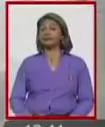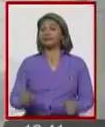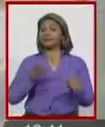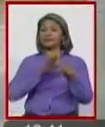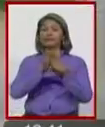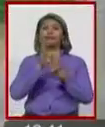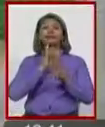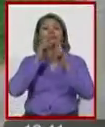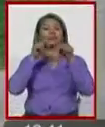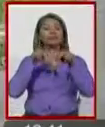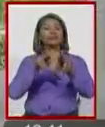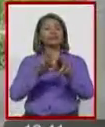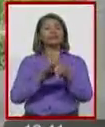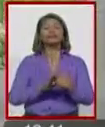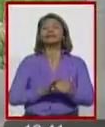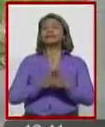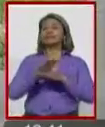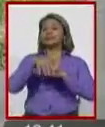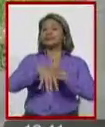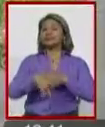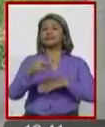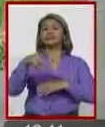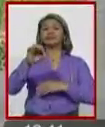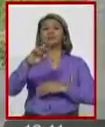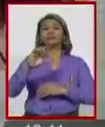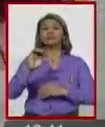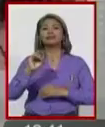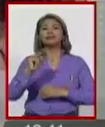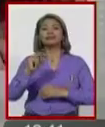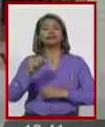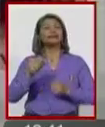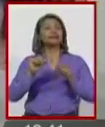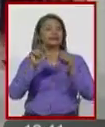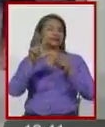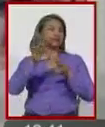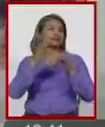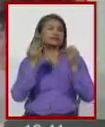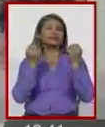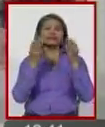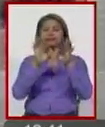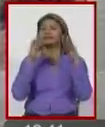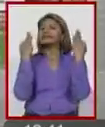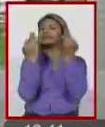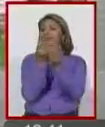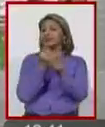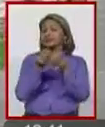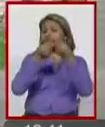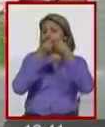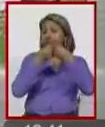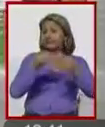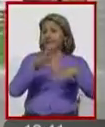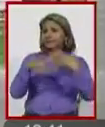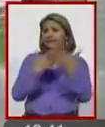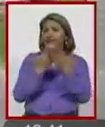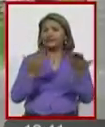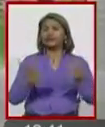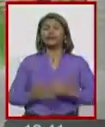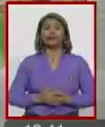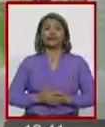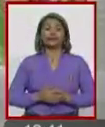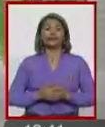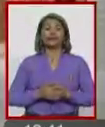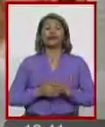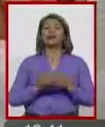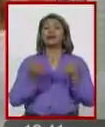Rebalse de quebrada Chaupa provocó inundación en Porongo. Más de una treintena de familias fueron afectadas y lo perdieron todo. Se